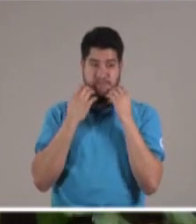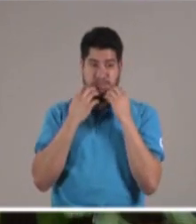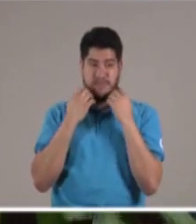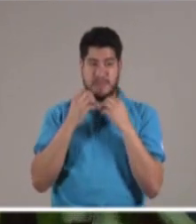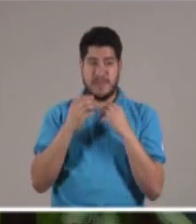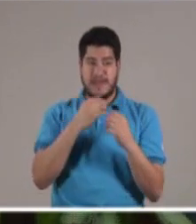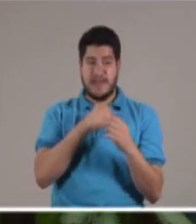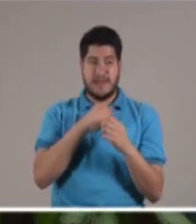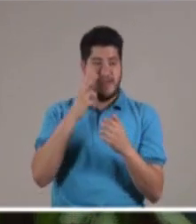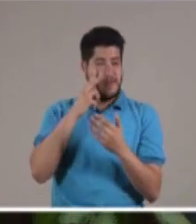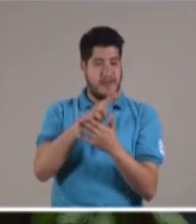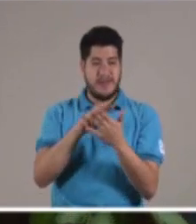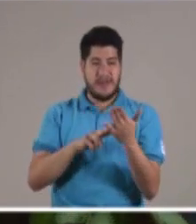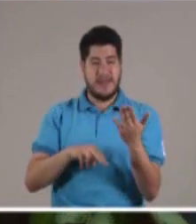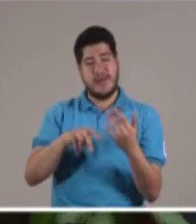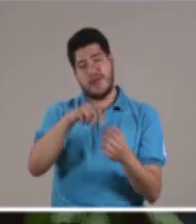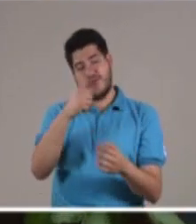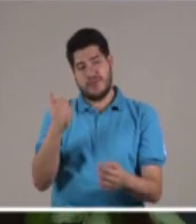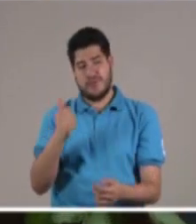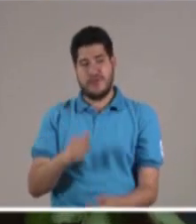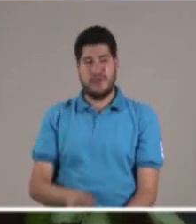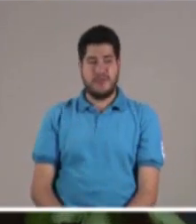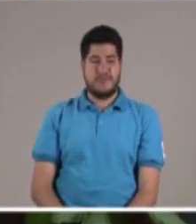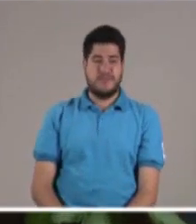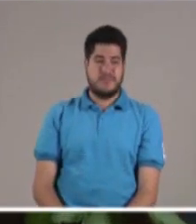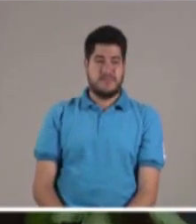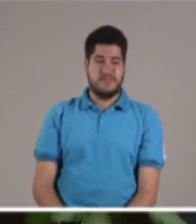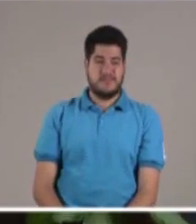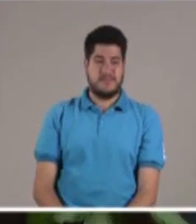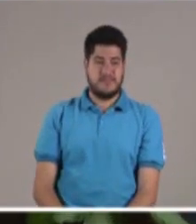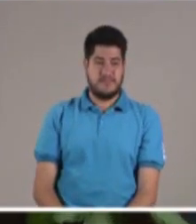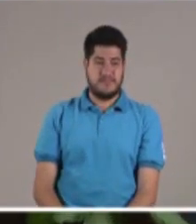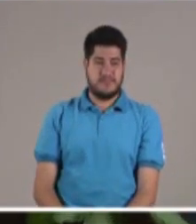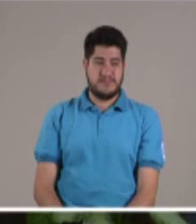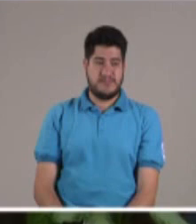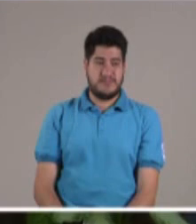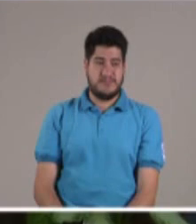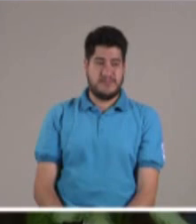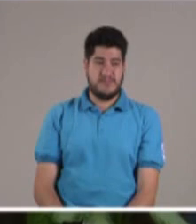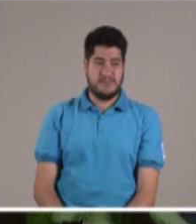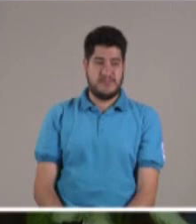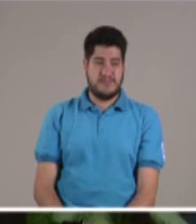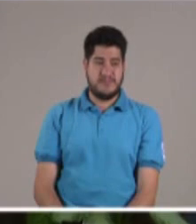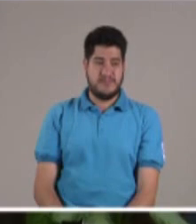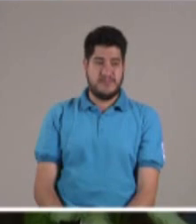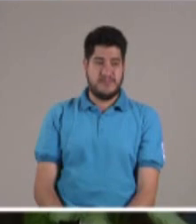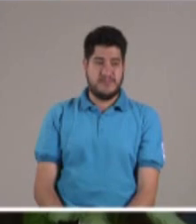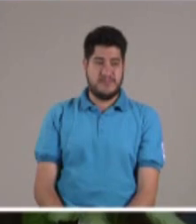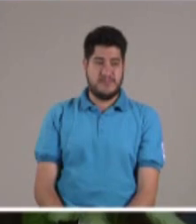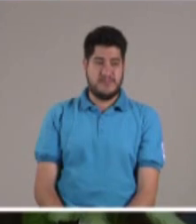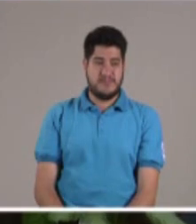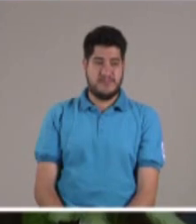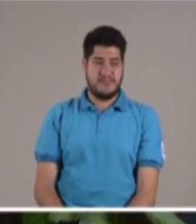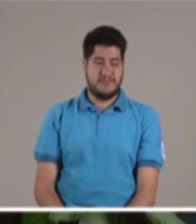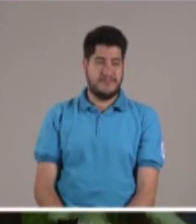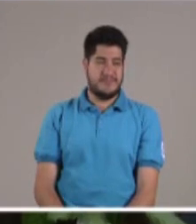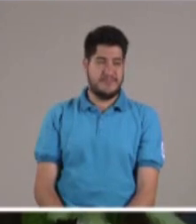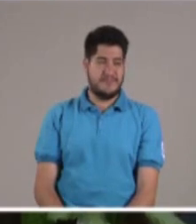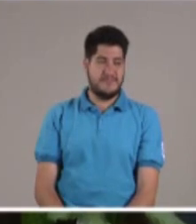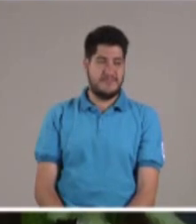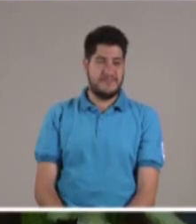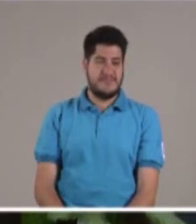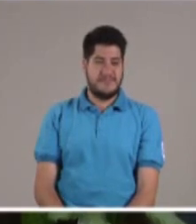déjeme leerle otro de aquí tengo un montón hermano son como ochenta y nueve pozos no tantos